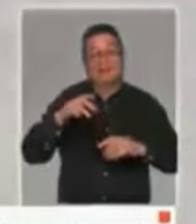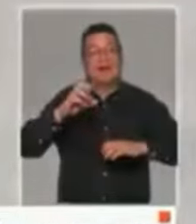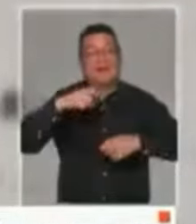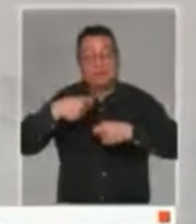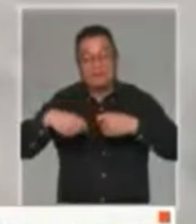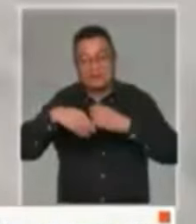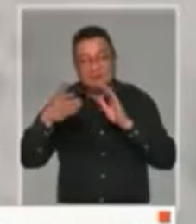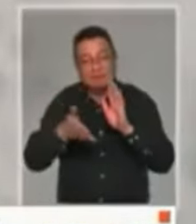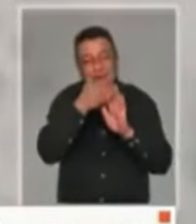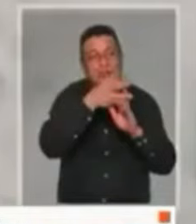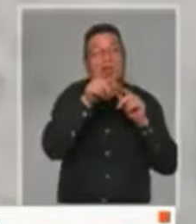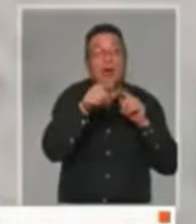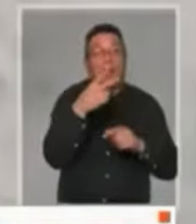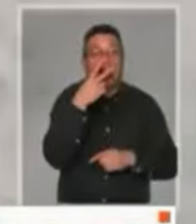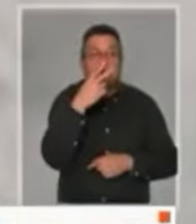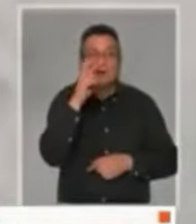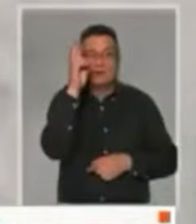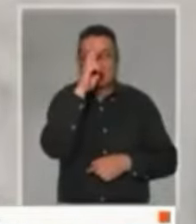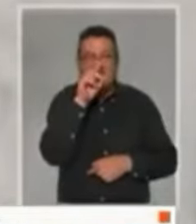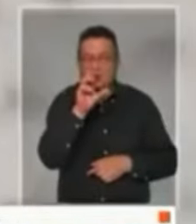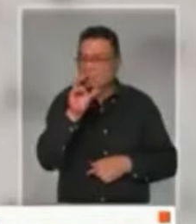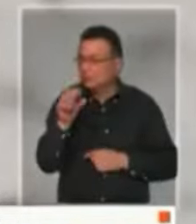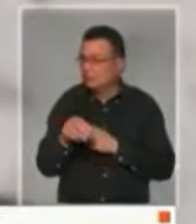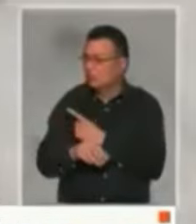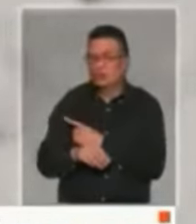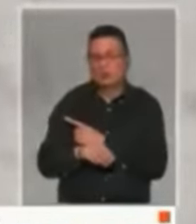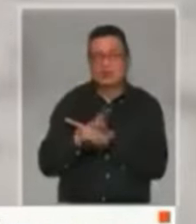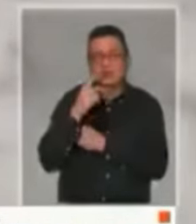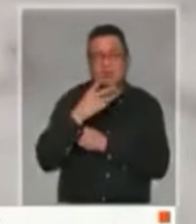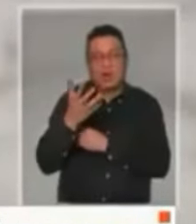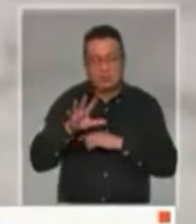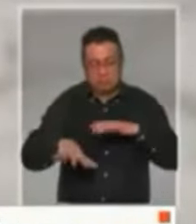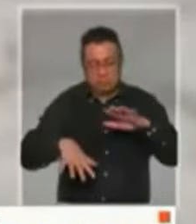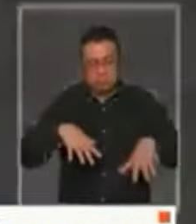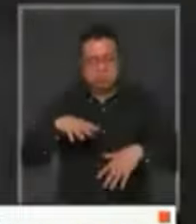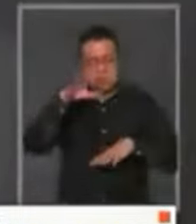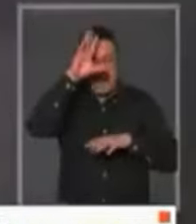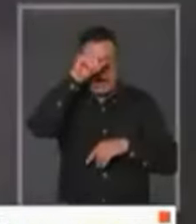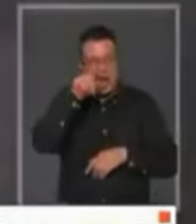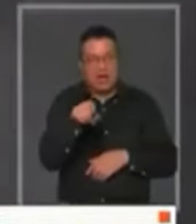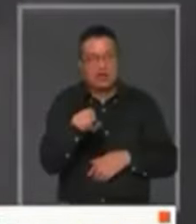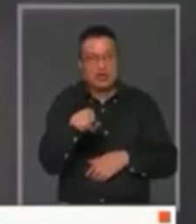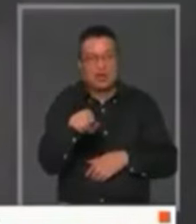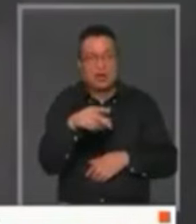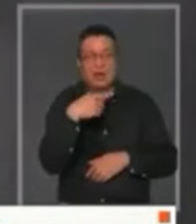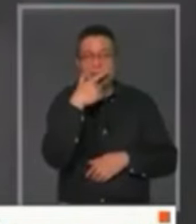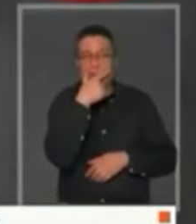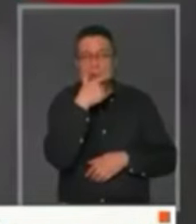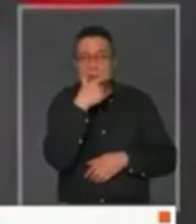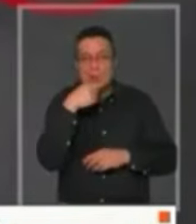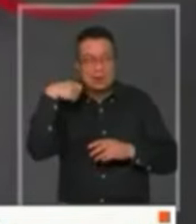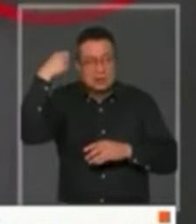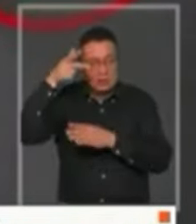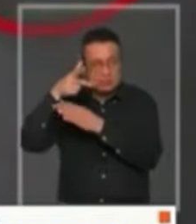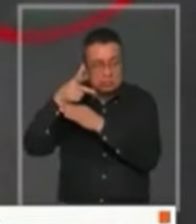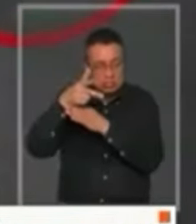metálicos, notó este curioso rastro. Parecían ser huellas de un gato. Inquieto, revisó las cámaras